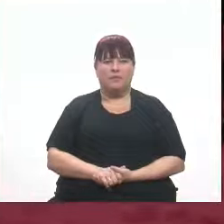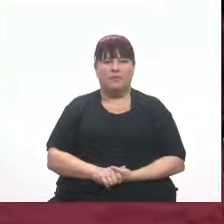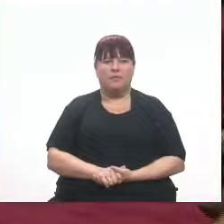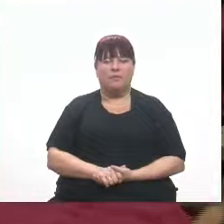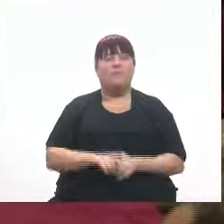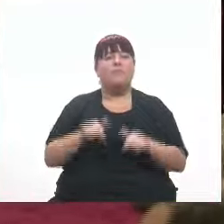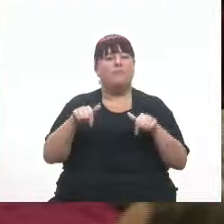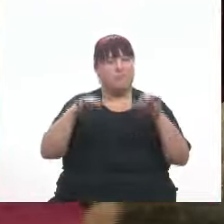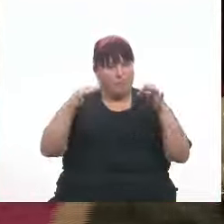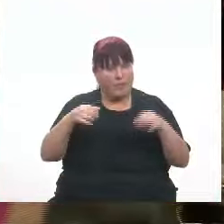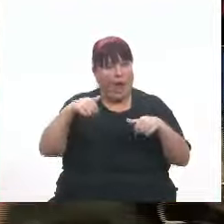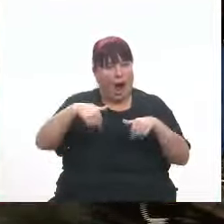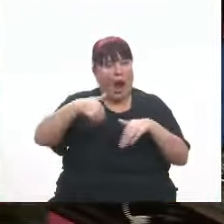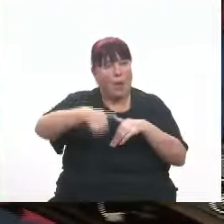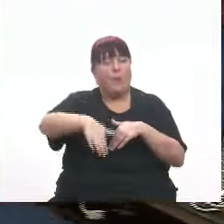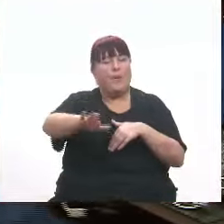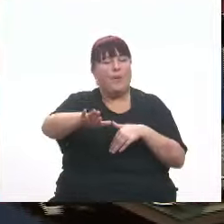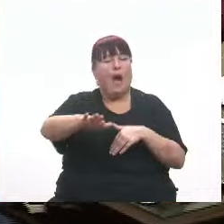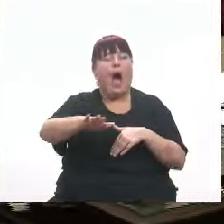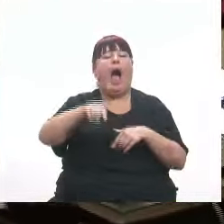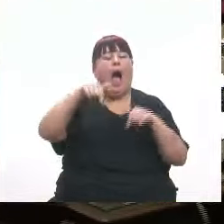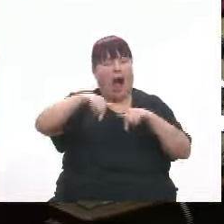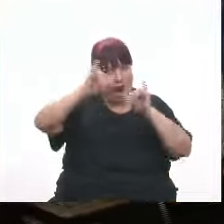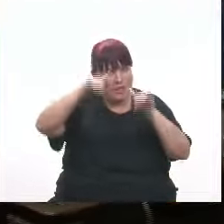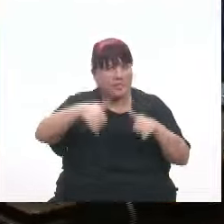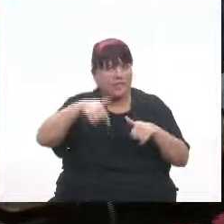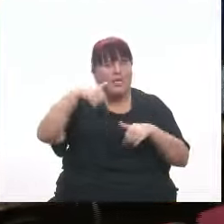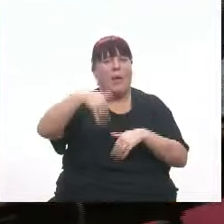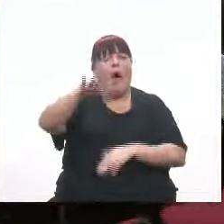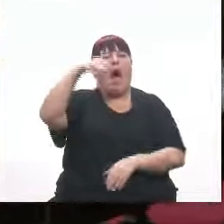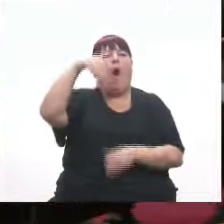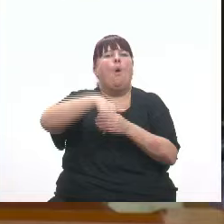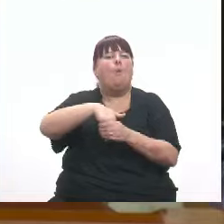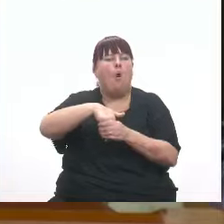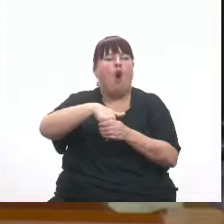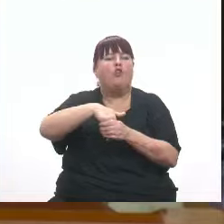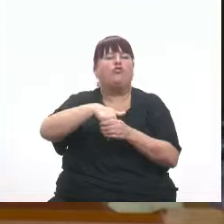Ahora sí procedemos a votar la moción del...